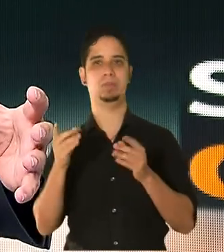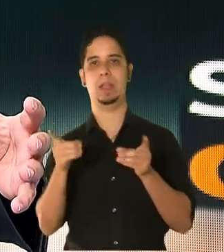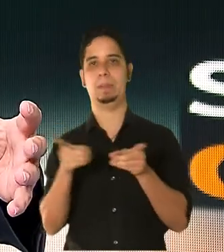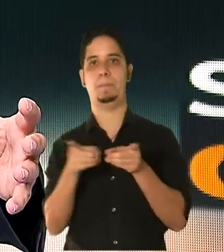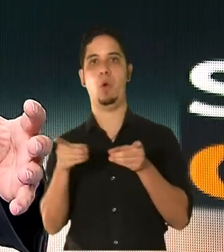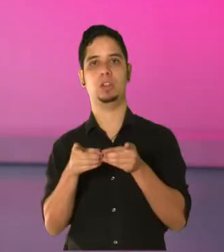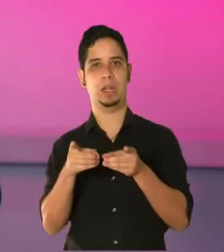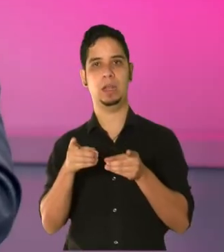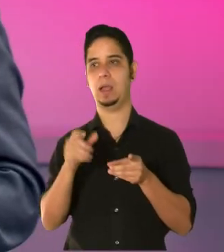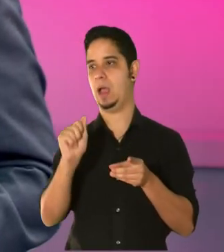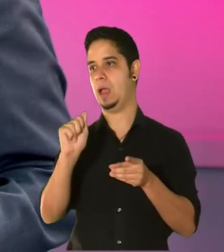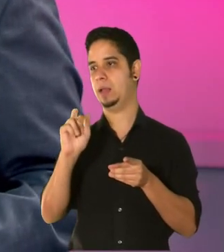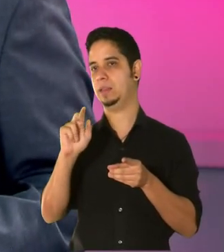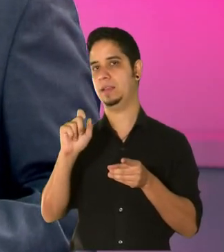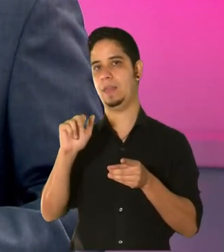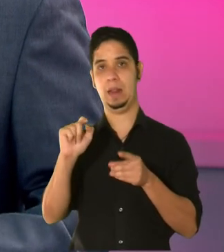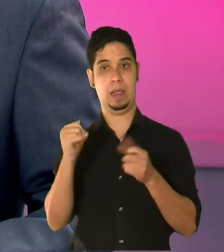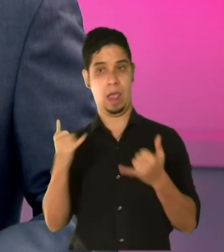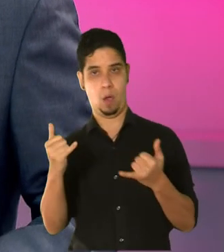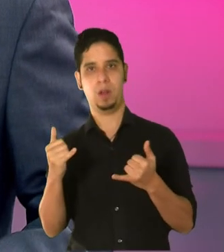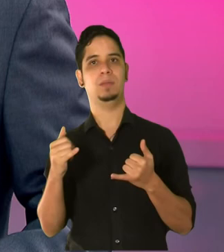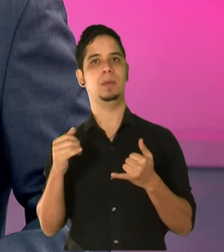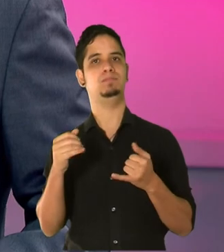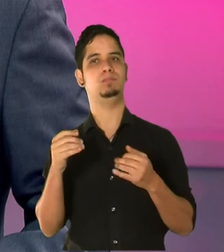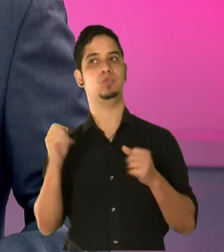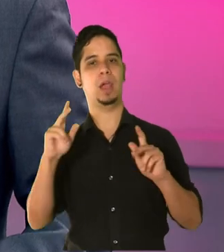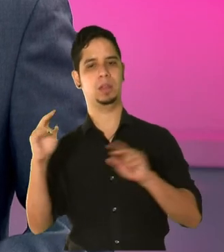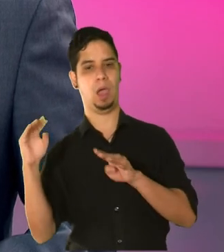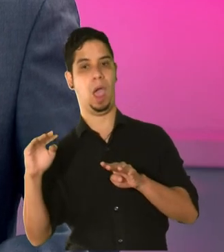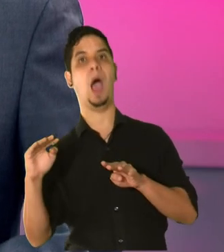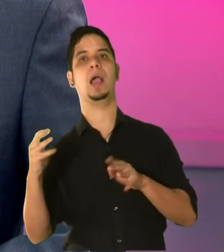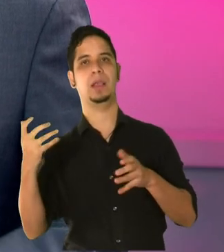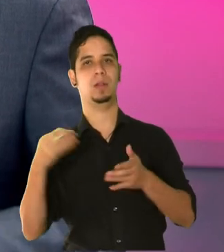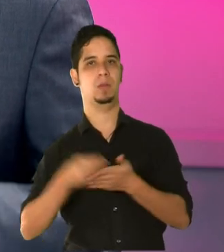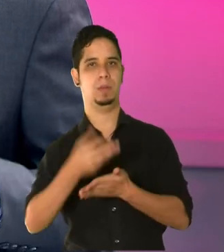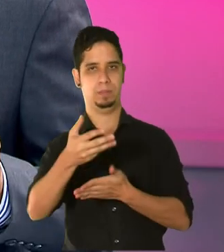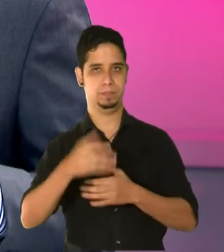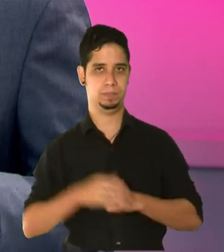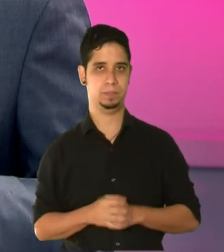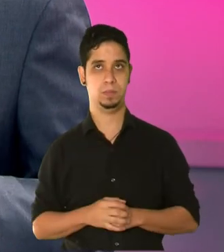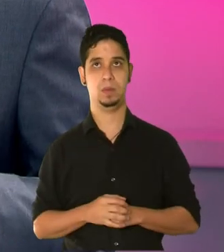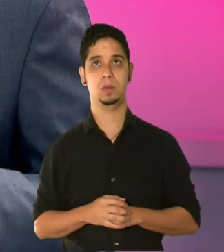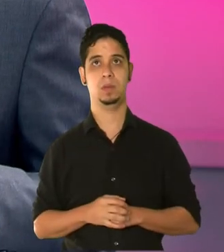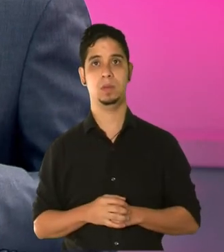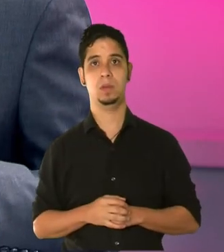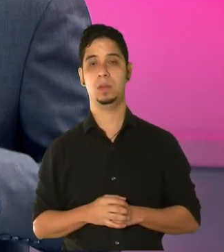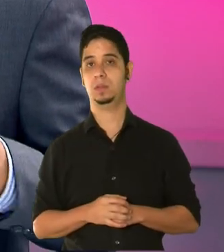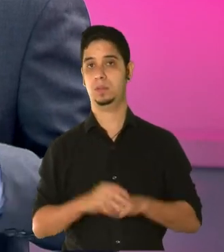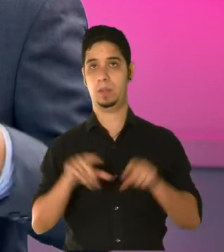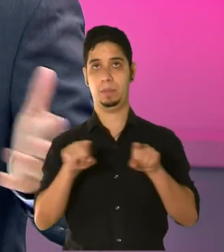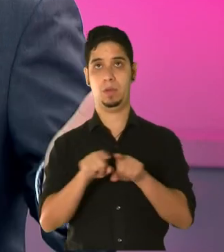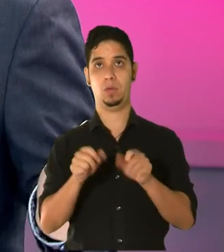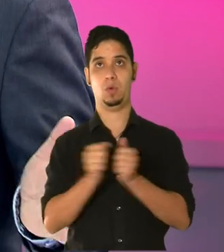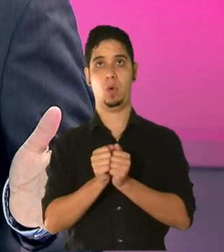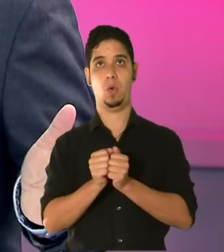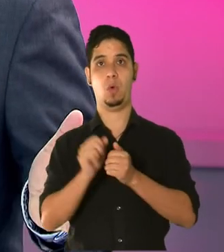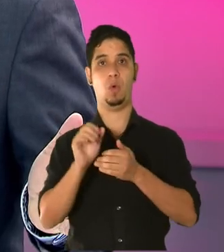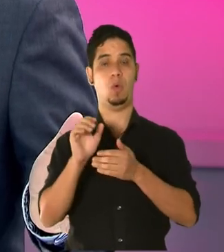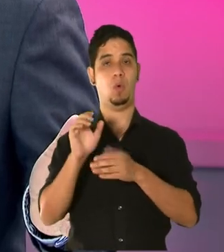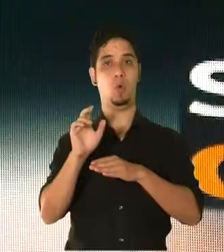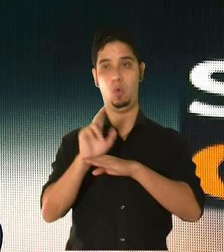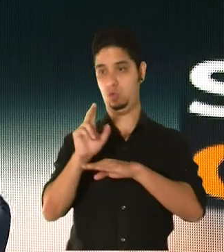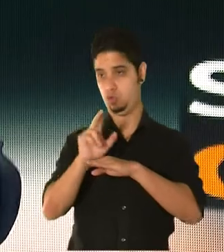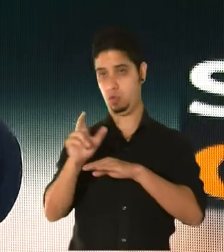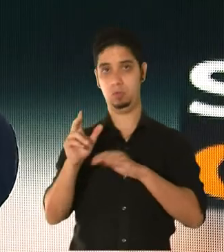se ha visto tan favorable como ahora y como se utilizó tanto la tecnología para la promoción los productos sin darnos cuenta que nos hemos convertido en exportadores de un